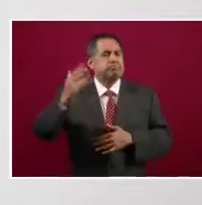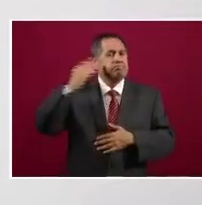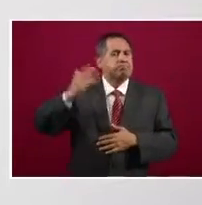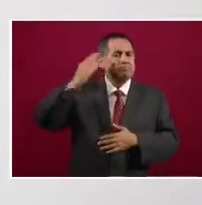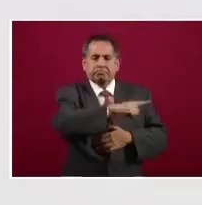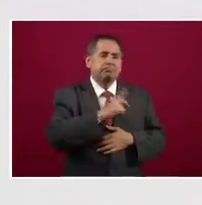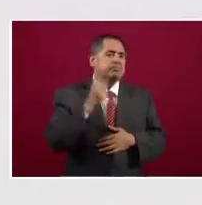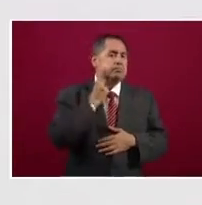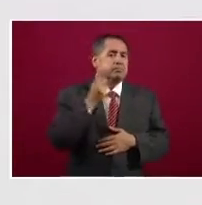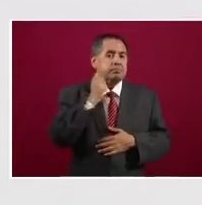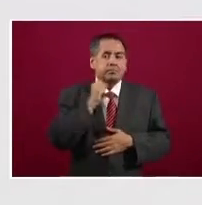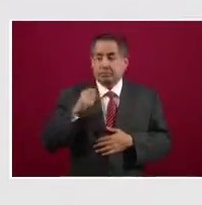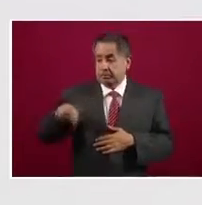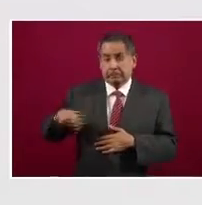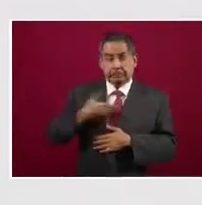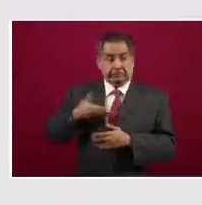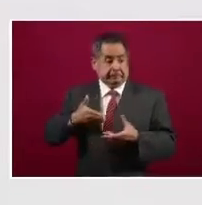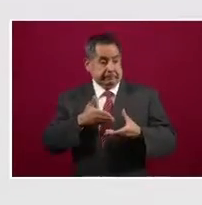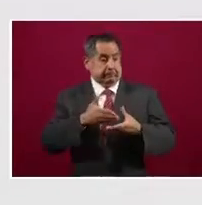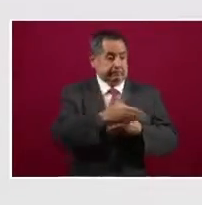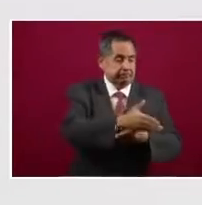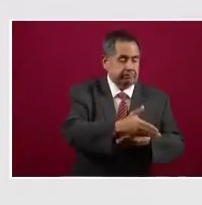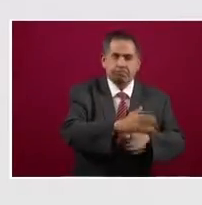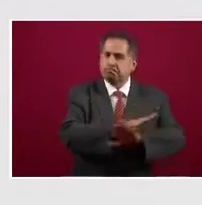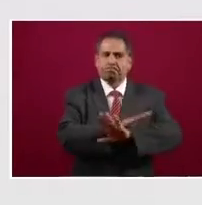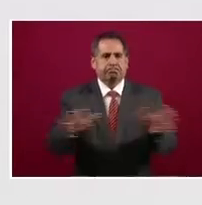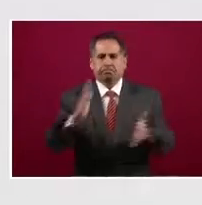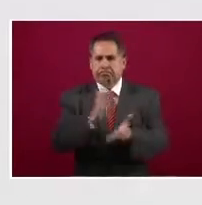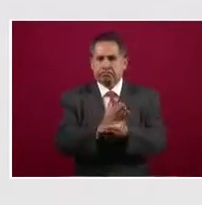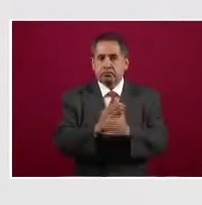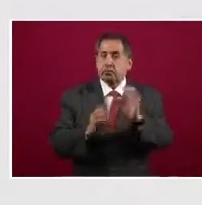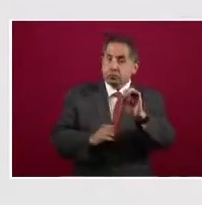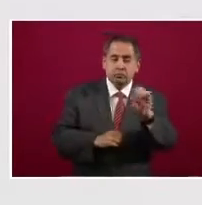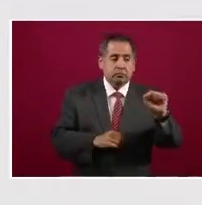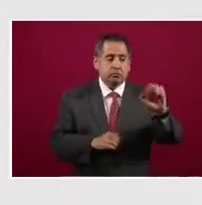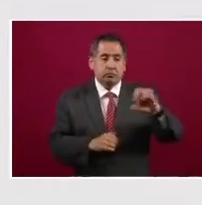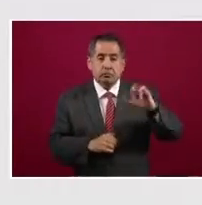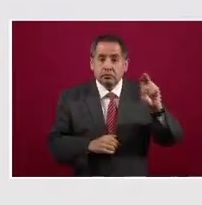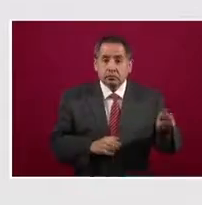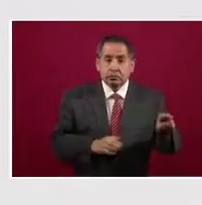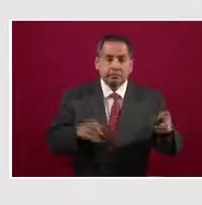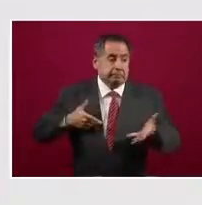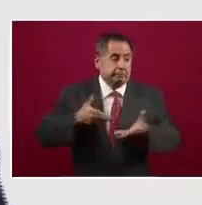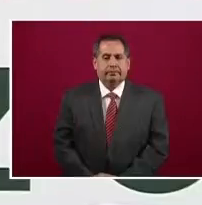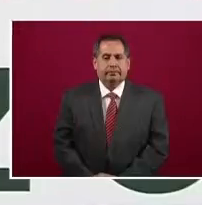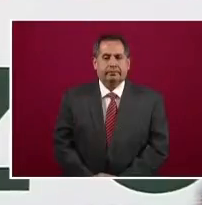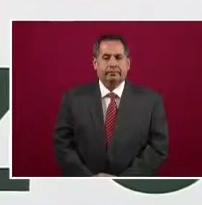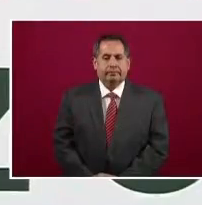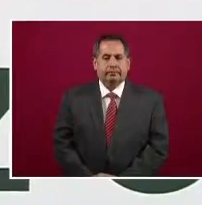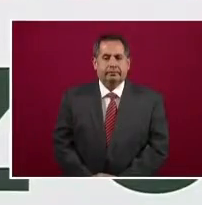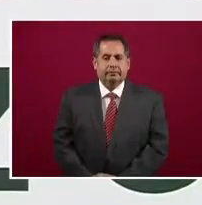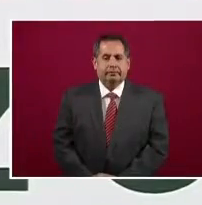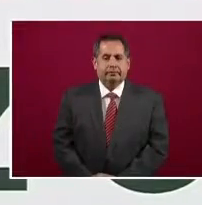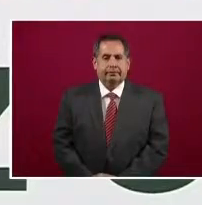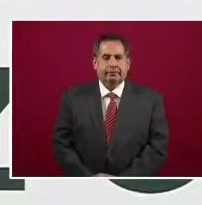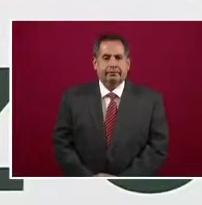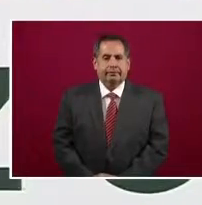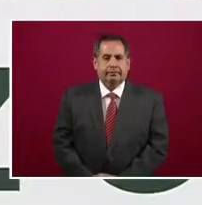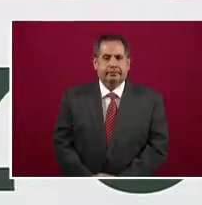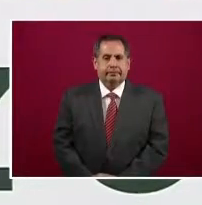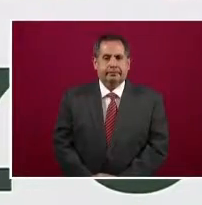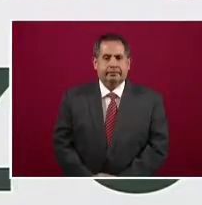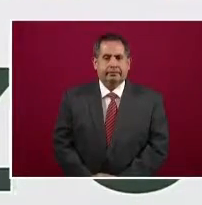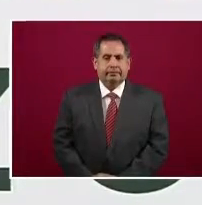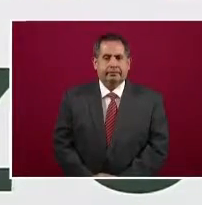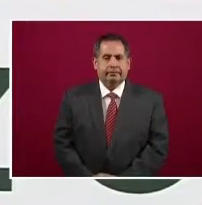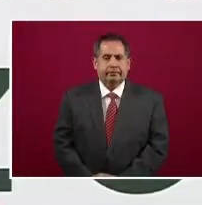días de gobierno y el segundo al cumplirse el año de su triunfo electoral. El presidente de Morena en San Luis Río Colorado se declara satisfecho respecto al